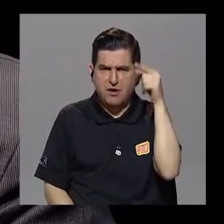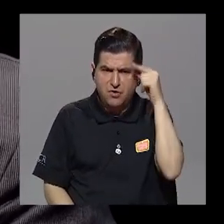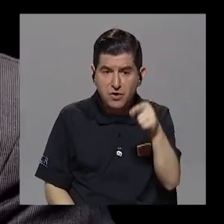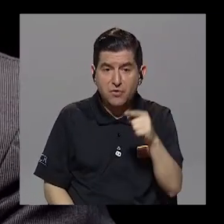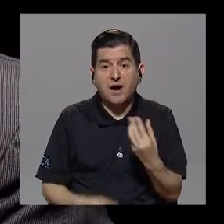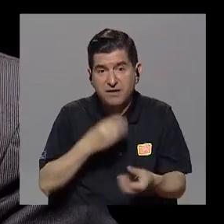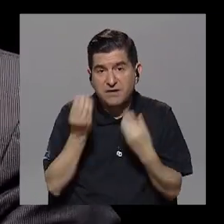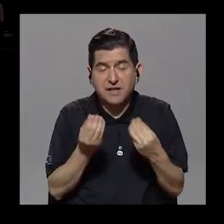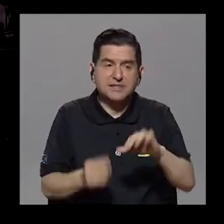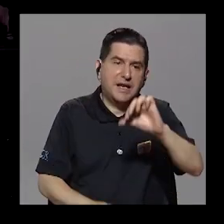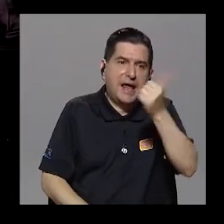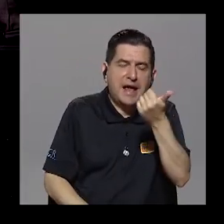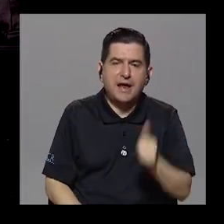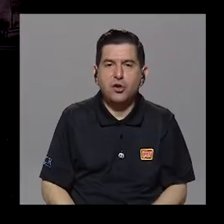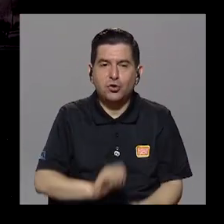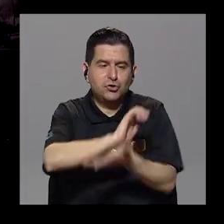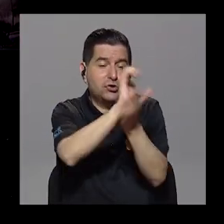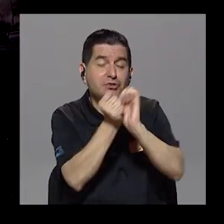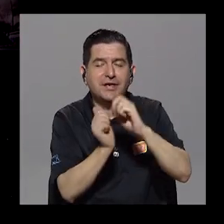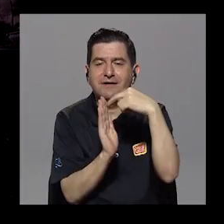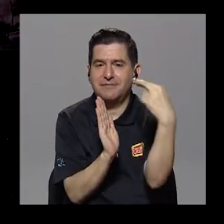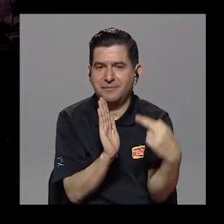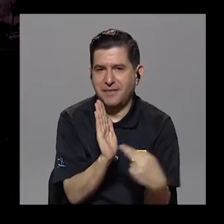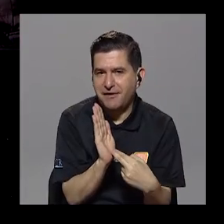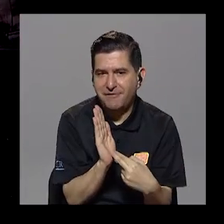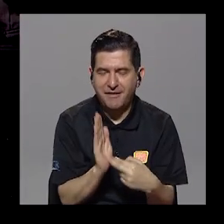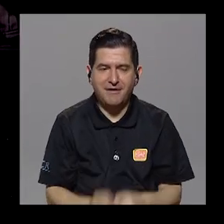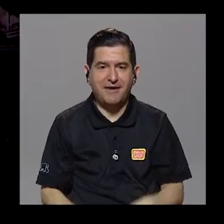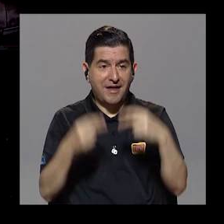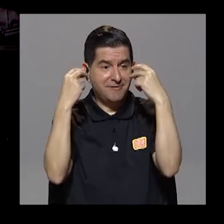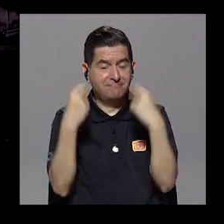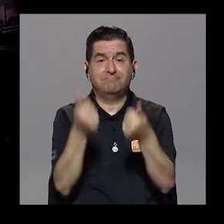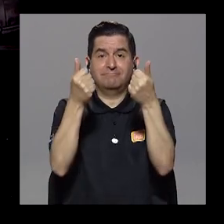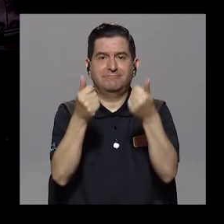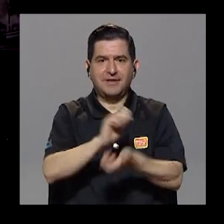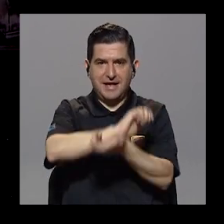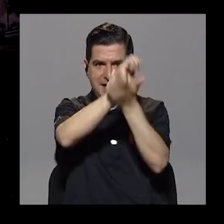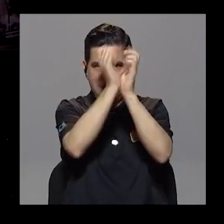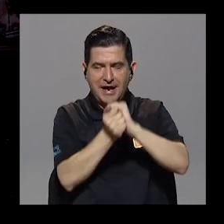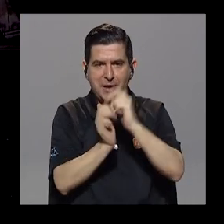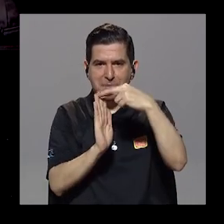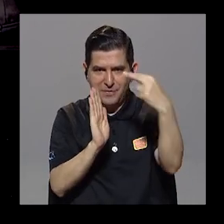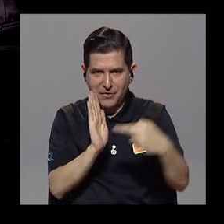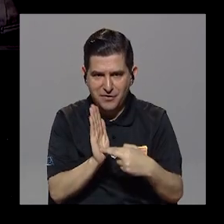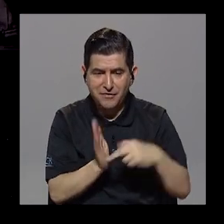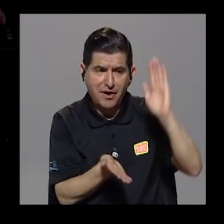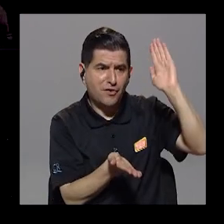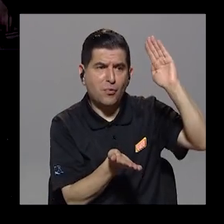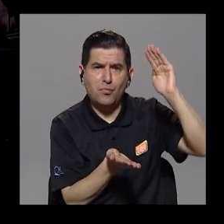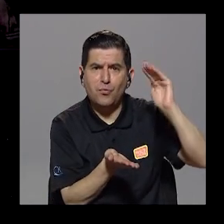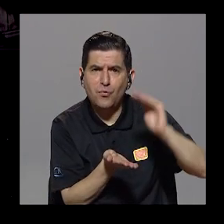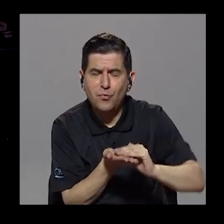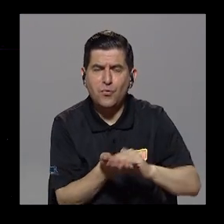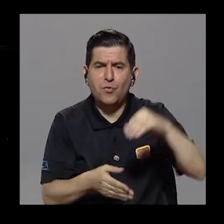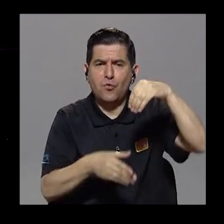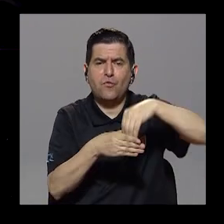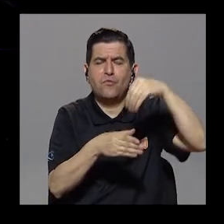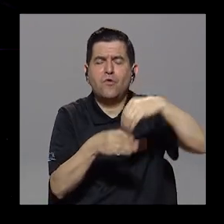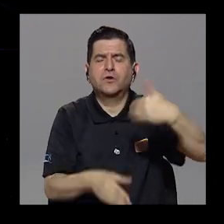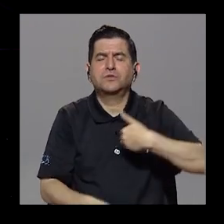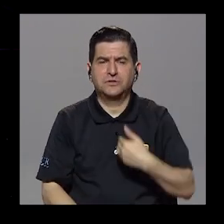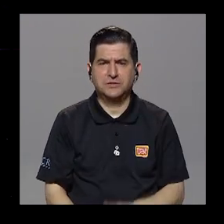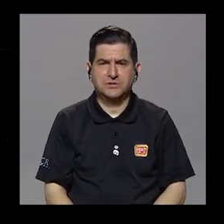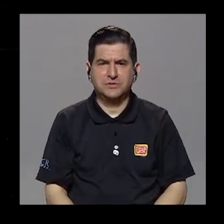muy obvio que se hizo. En el otro se cambia una regla y de facto ese cambio de la regla redujo los